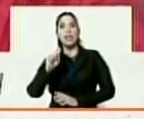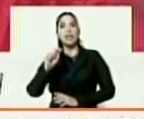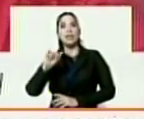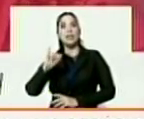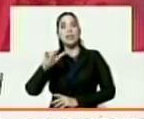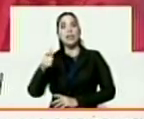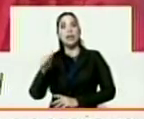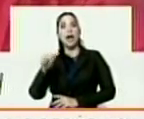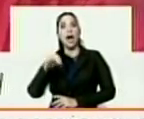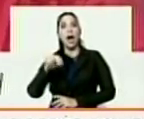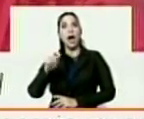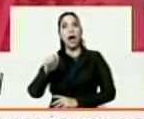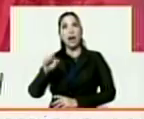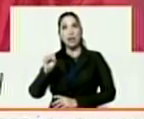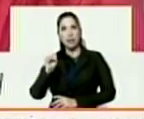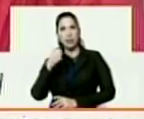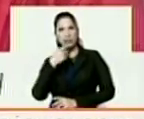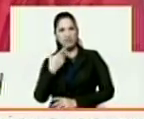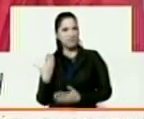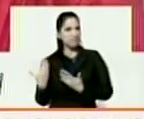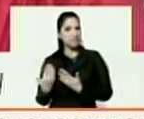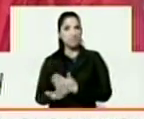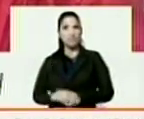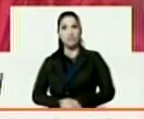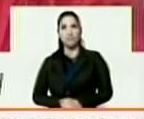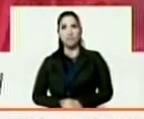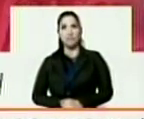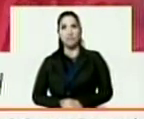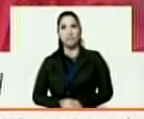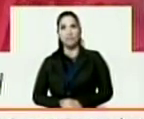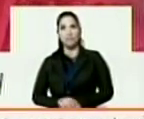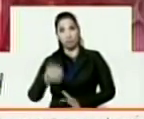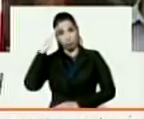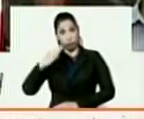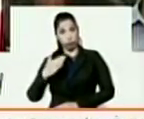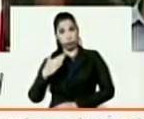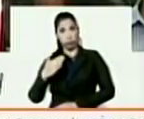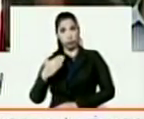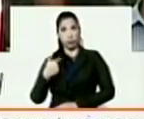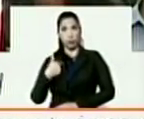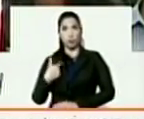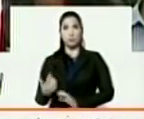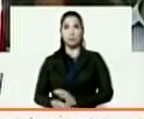y capitales litigantes capitanes litigantes